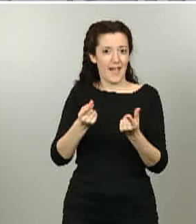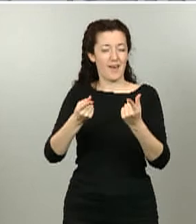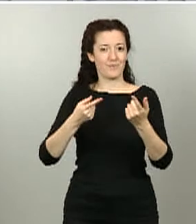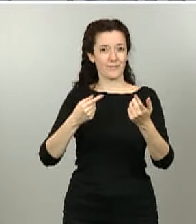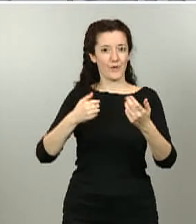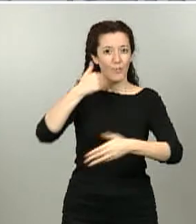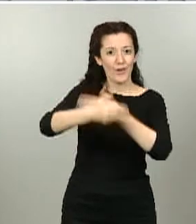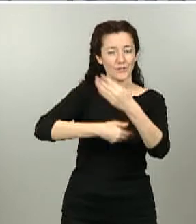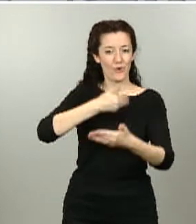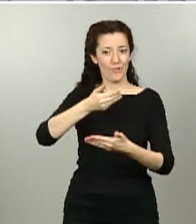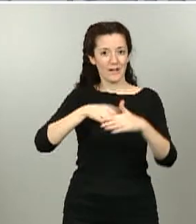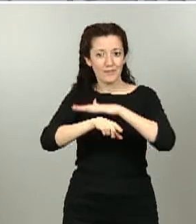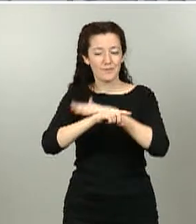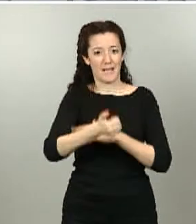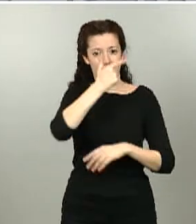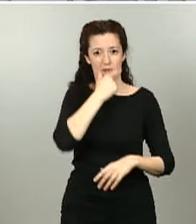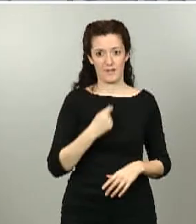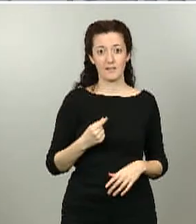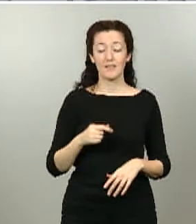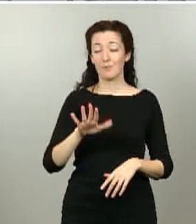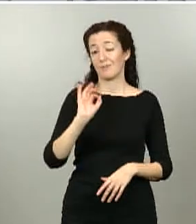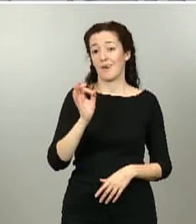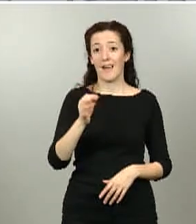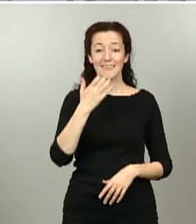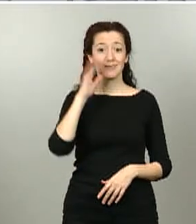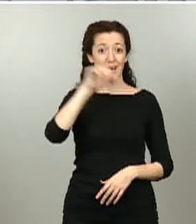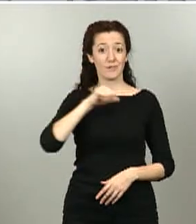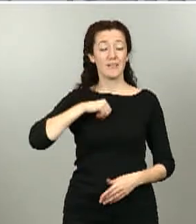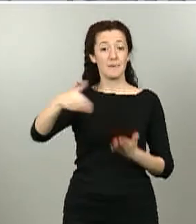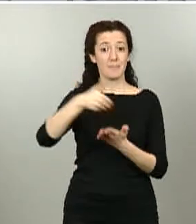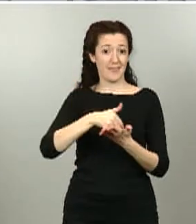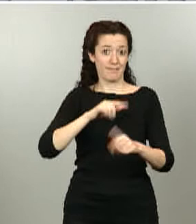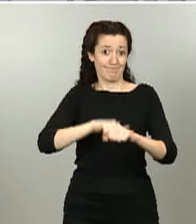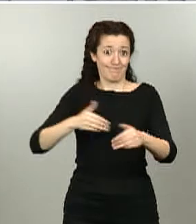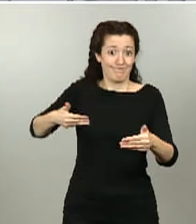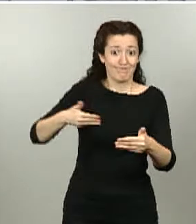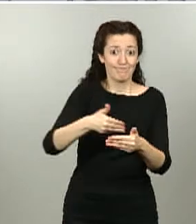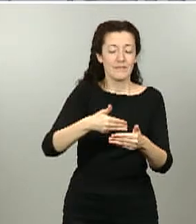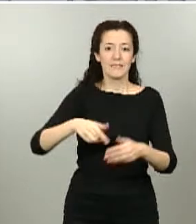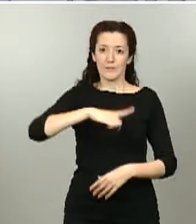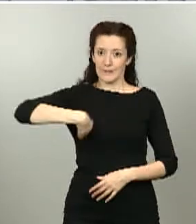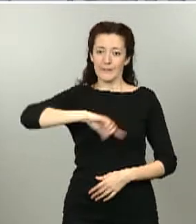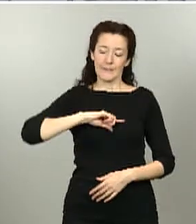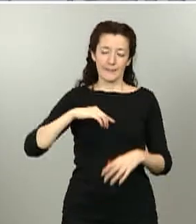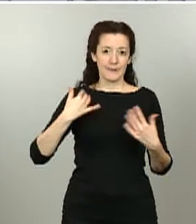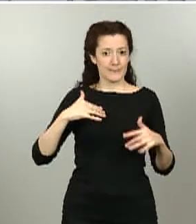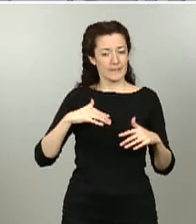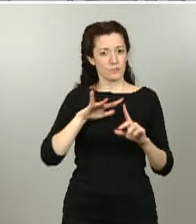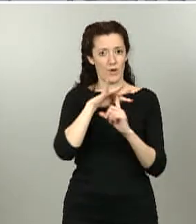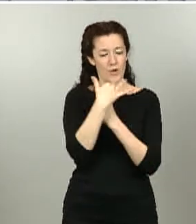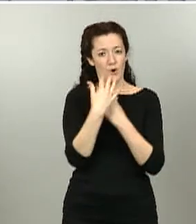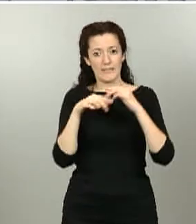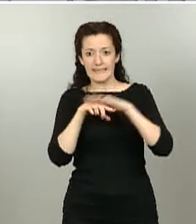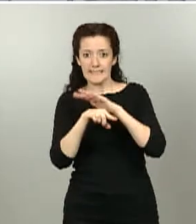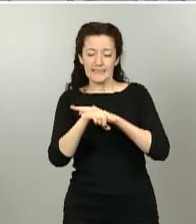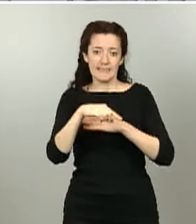difícil resulta, no solo a nosotros, el Ministerio, sino a las comunidades autónomas también, el poder llegar a una comprensión clara de qué es lo que está